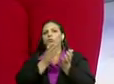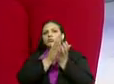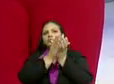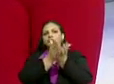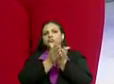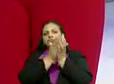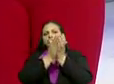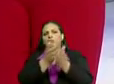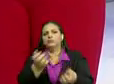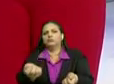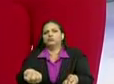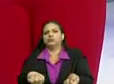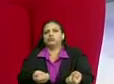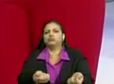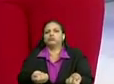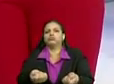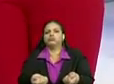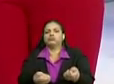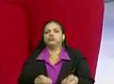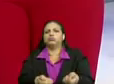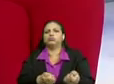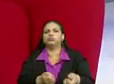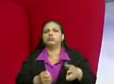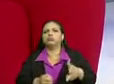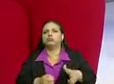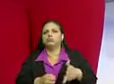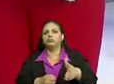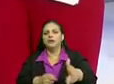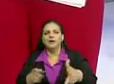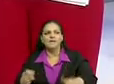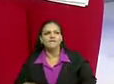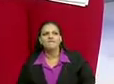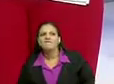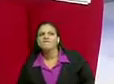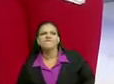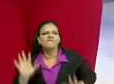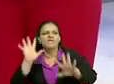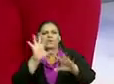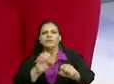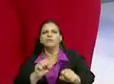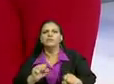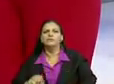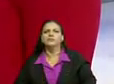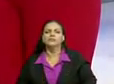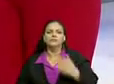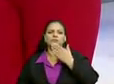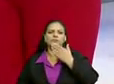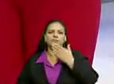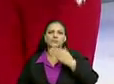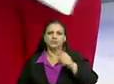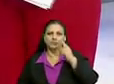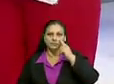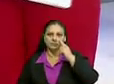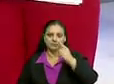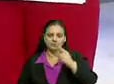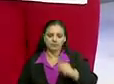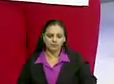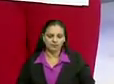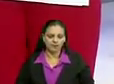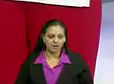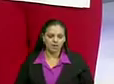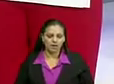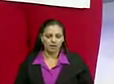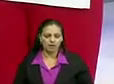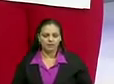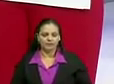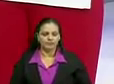los camiones con este tipo de mercadería hasta cometer el atraco. O sea, están bárbaro, preparados. ¿Eh?